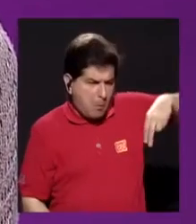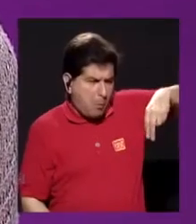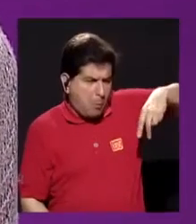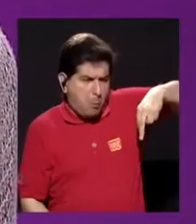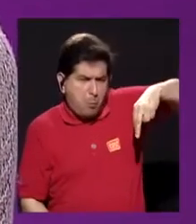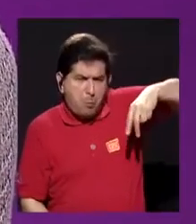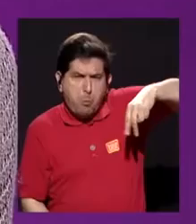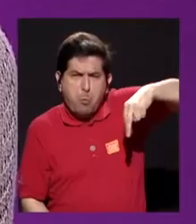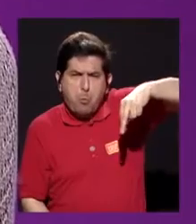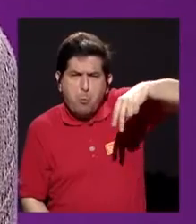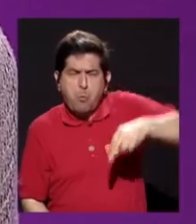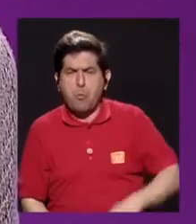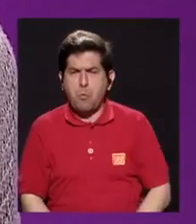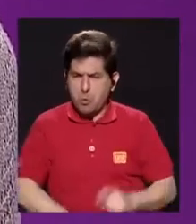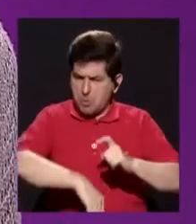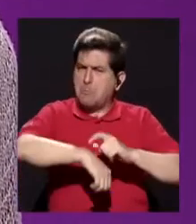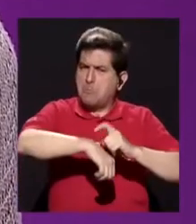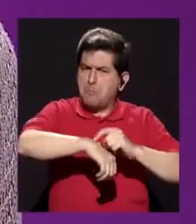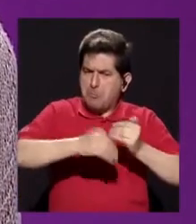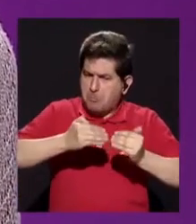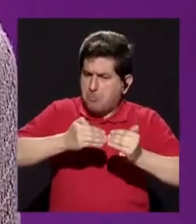por ese tiempo,